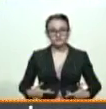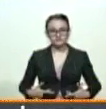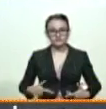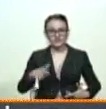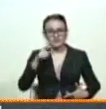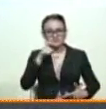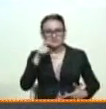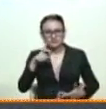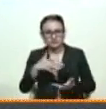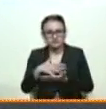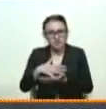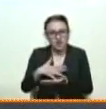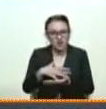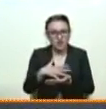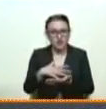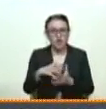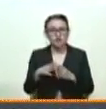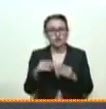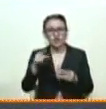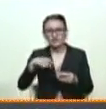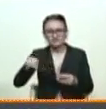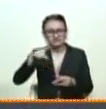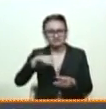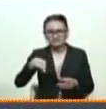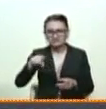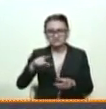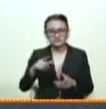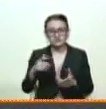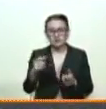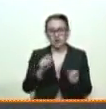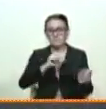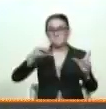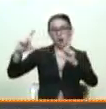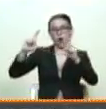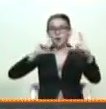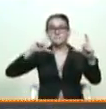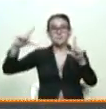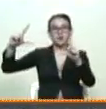humanitarias, todos esos son propósitos,